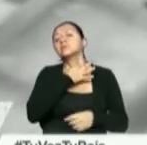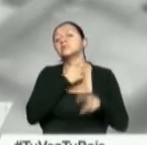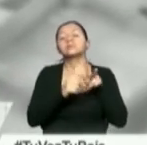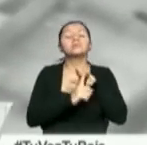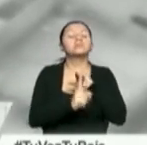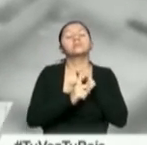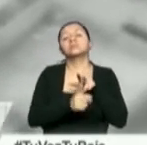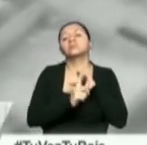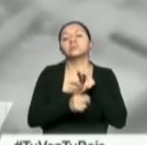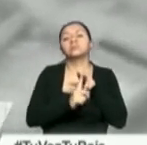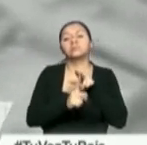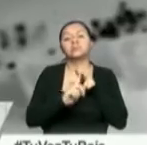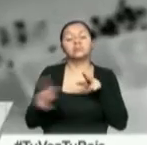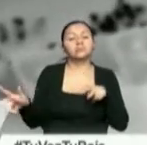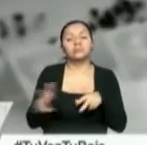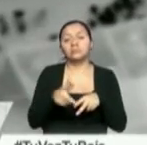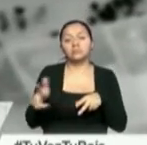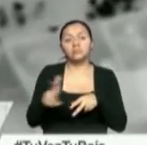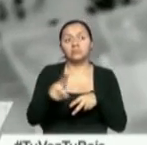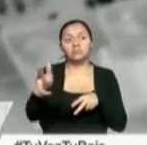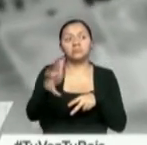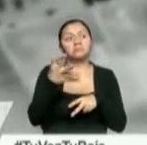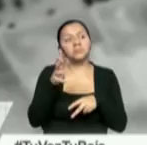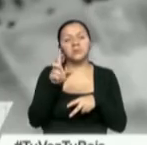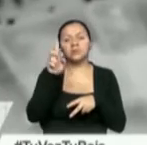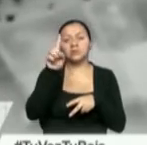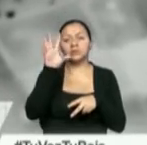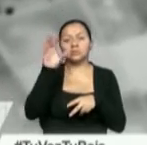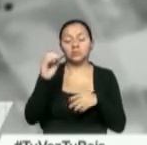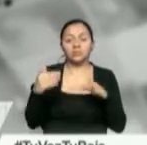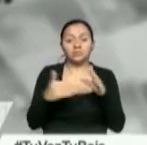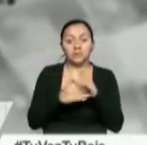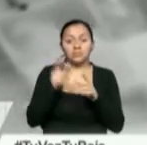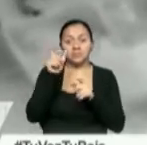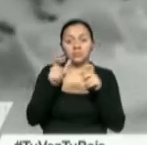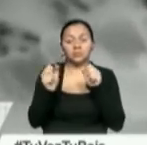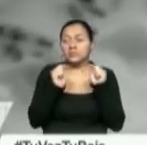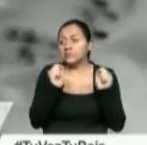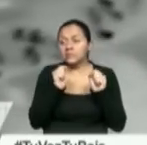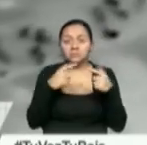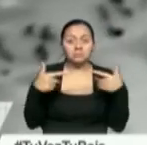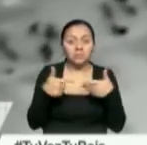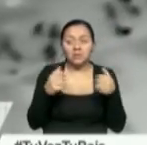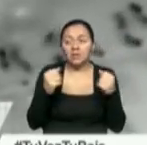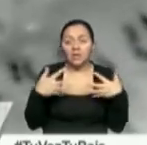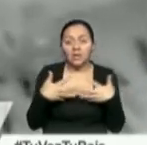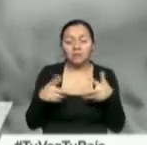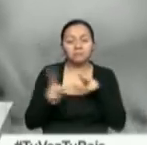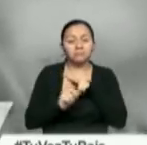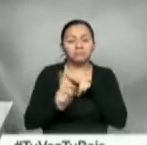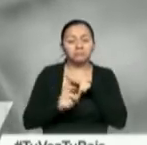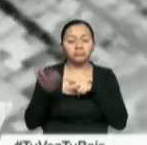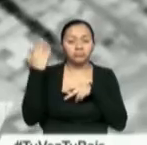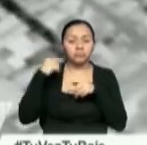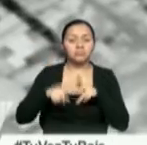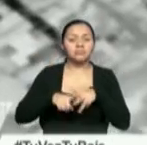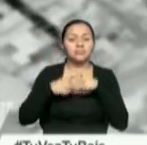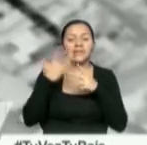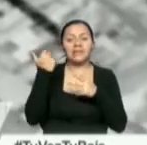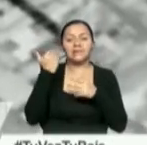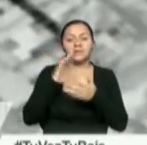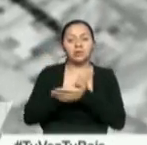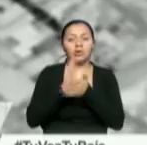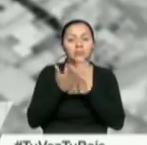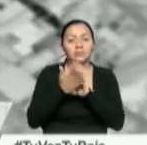por el gobierno unos 150 mil civiles han escapado de los barrios rebeldes de hacer que irse de noviembre el